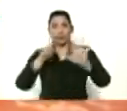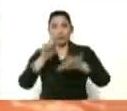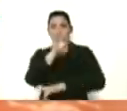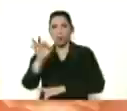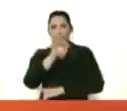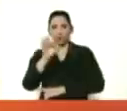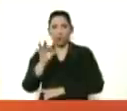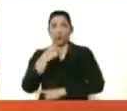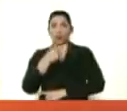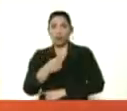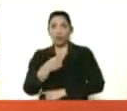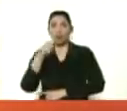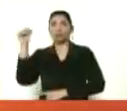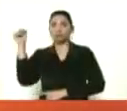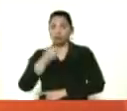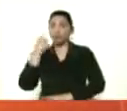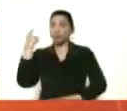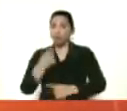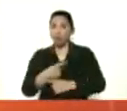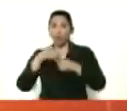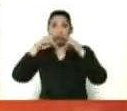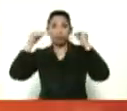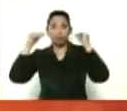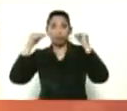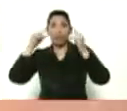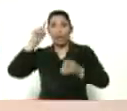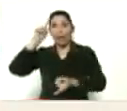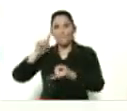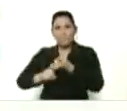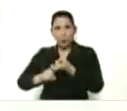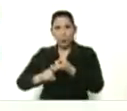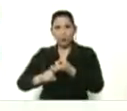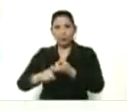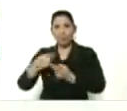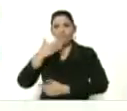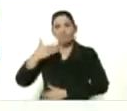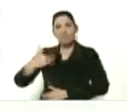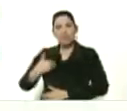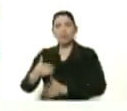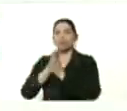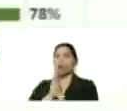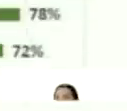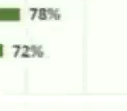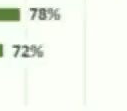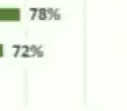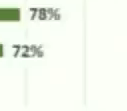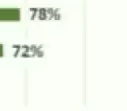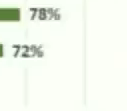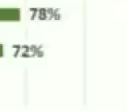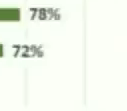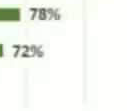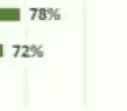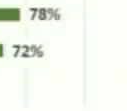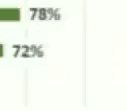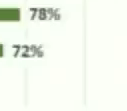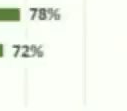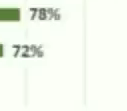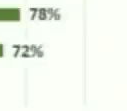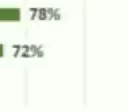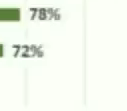36% considera. Silvia me pide que use mascarilla aquí en la casa. ¿Ah? ¿Qué te parece,